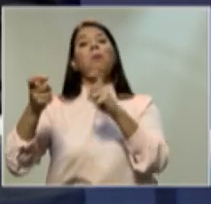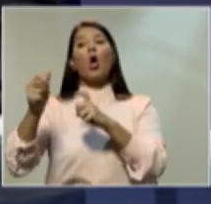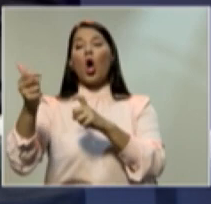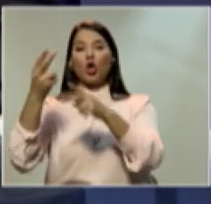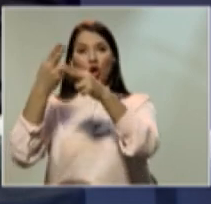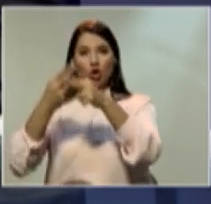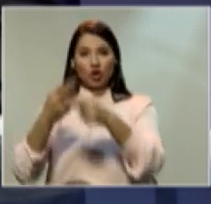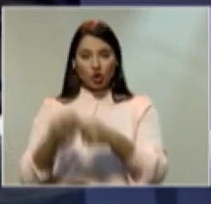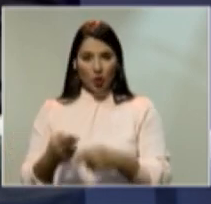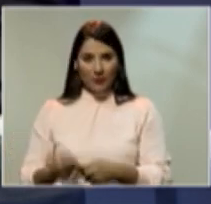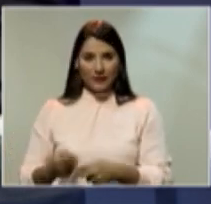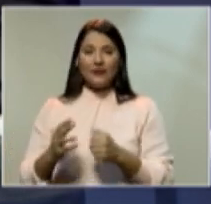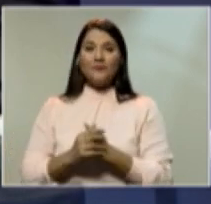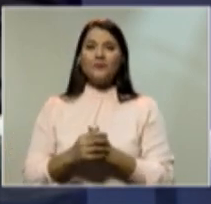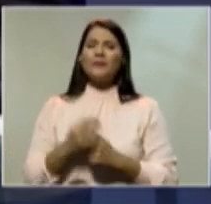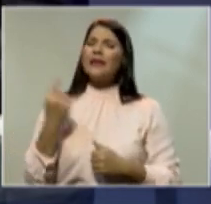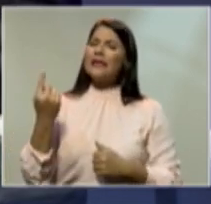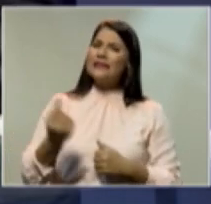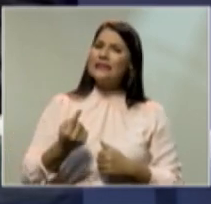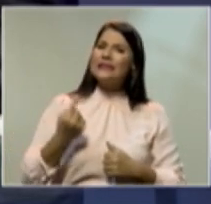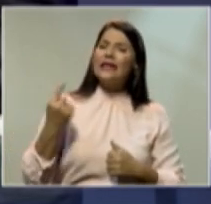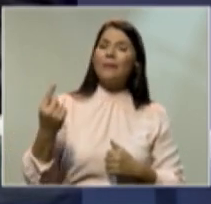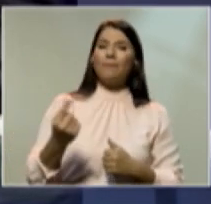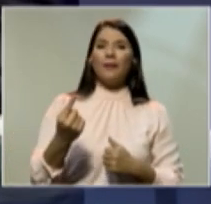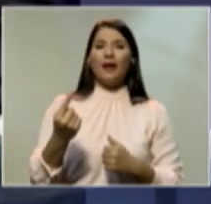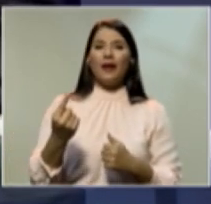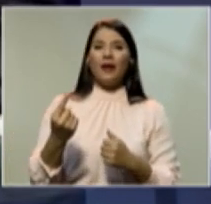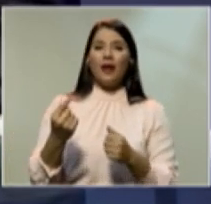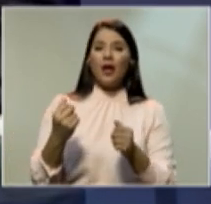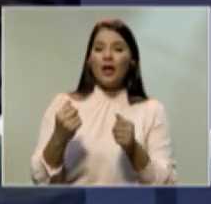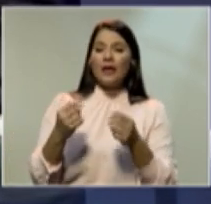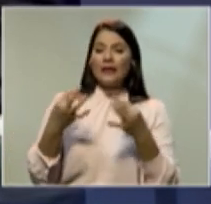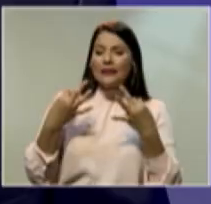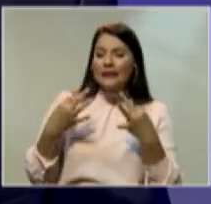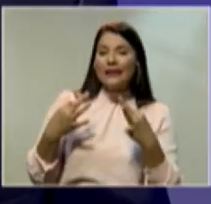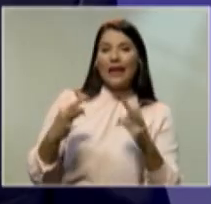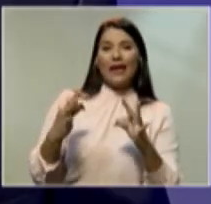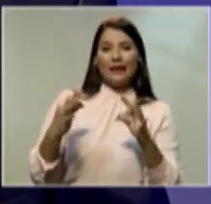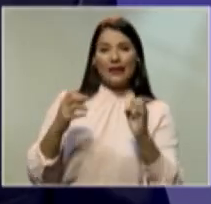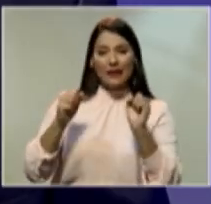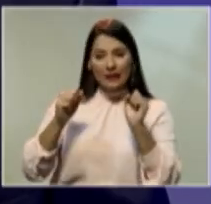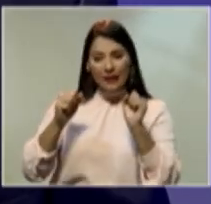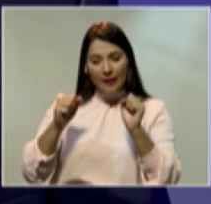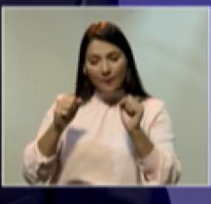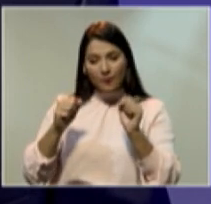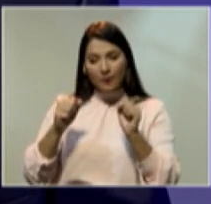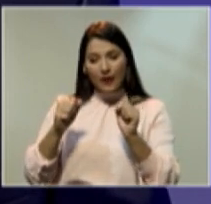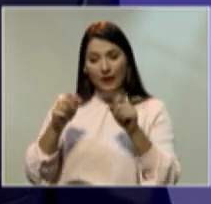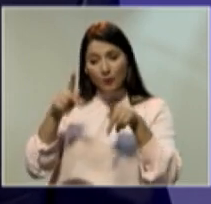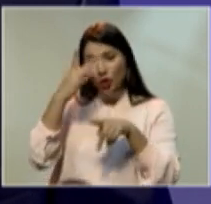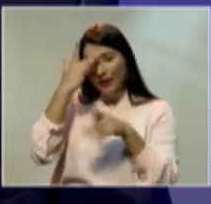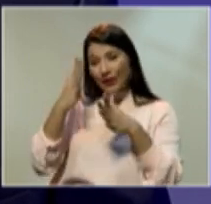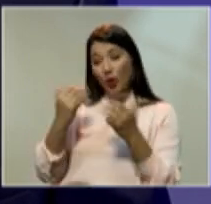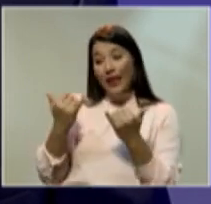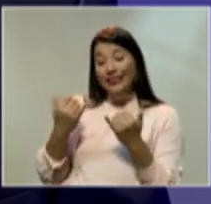voz que trata de aportar en el debate